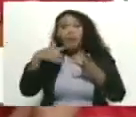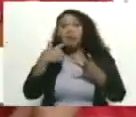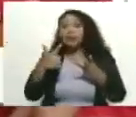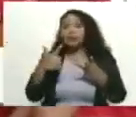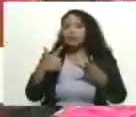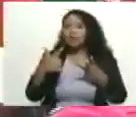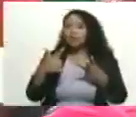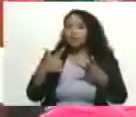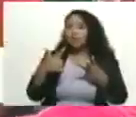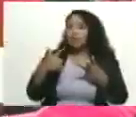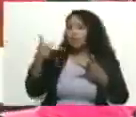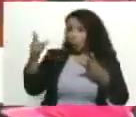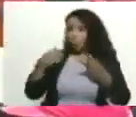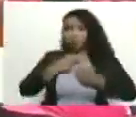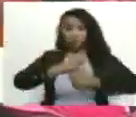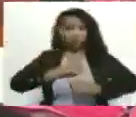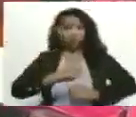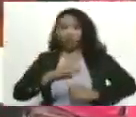te vista,